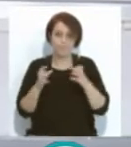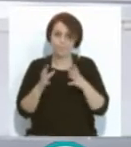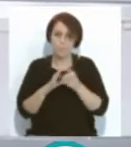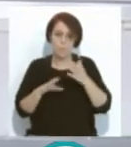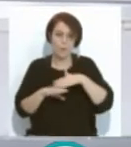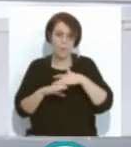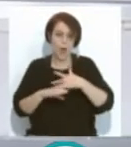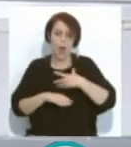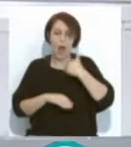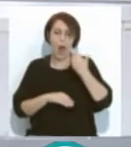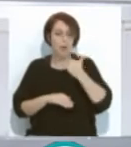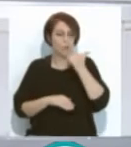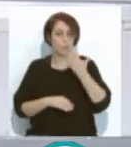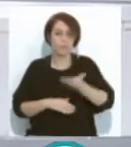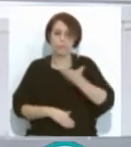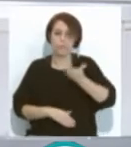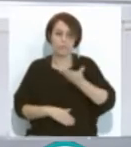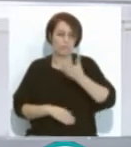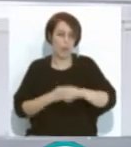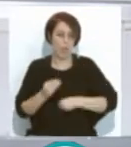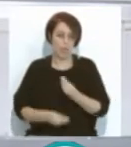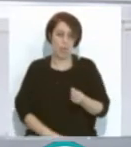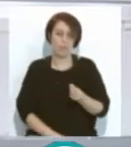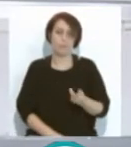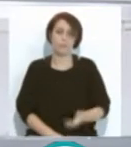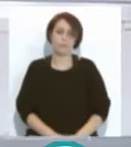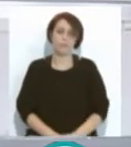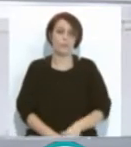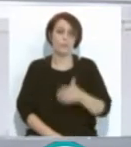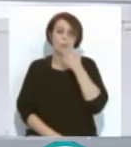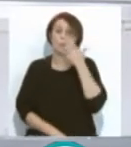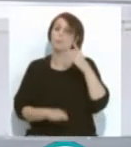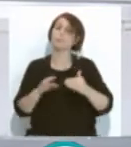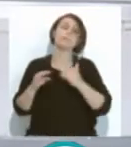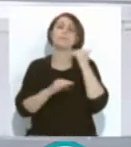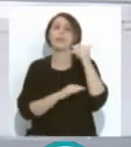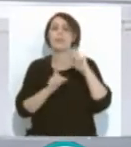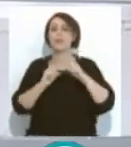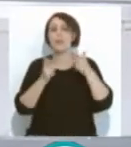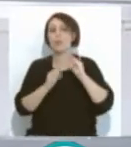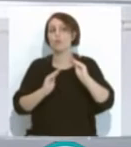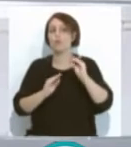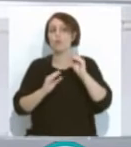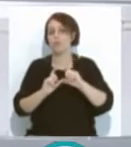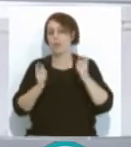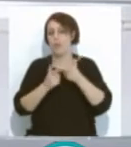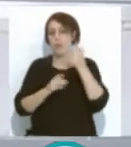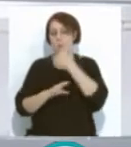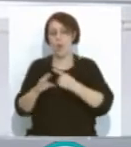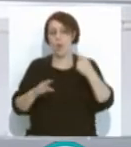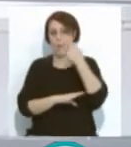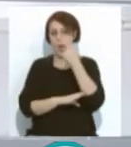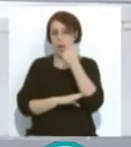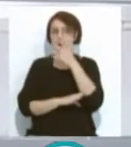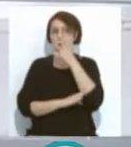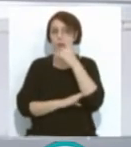algo importante y hacer algo importante indiscutiblemente era el ascender con el equipo, con su equipo, con el Cádiz a la primera división. Ahora